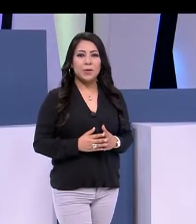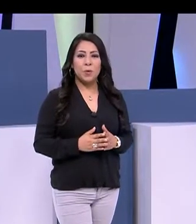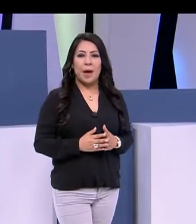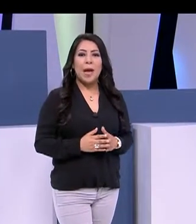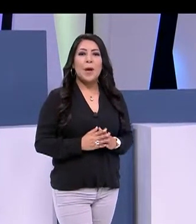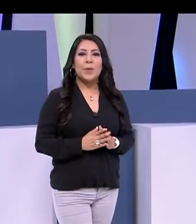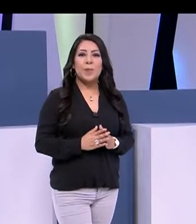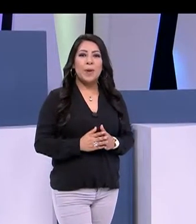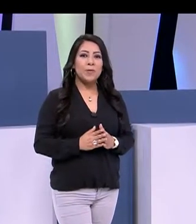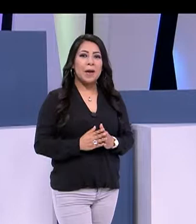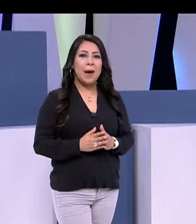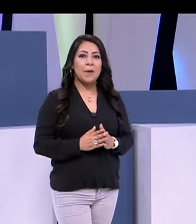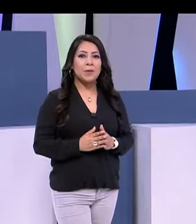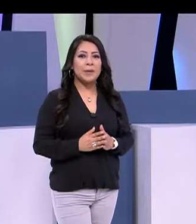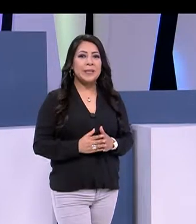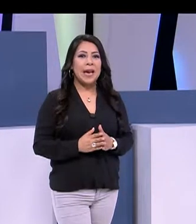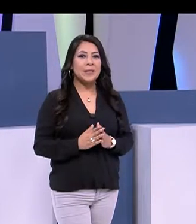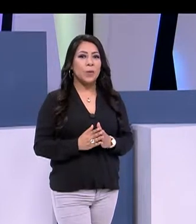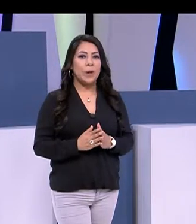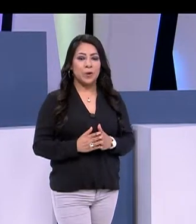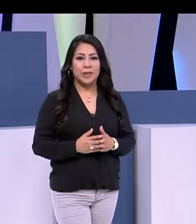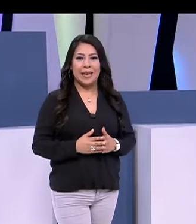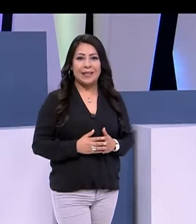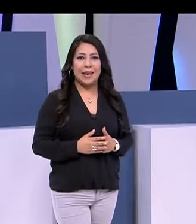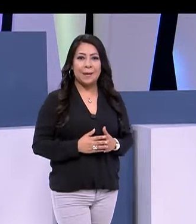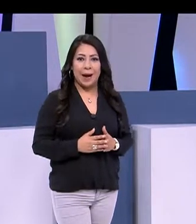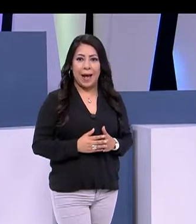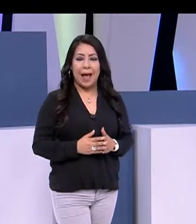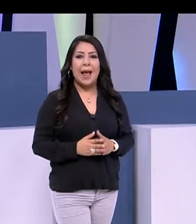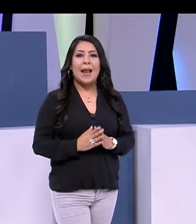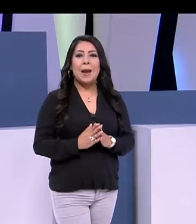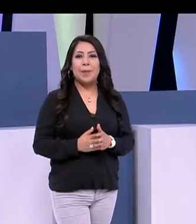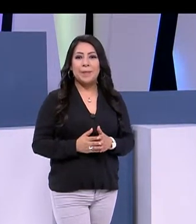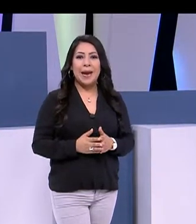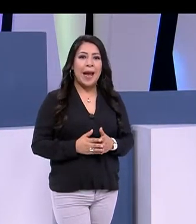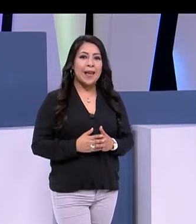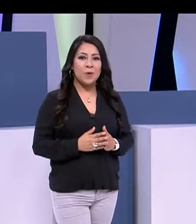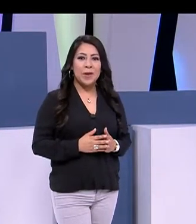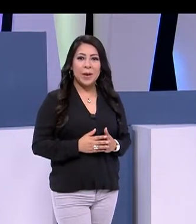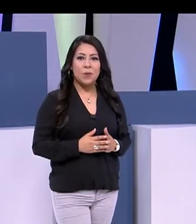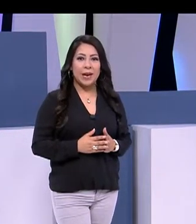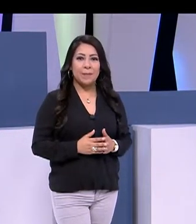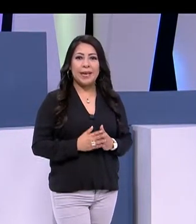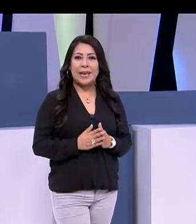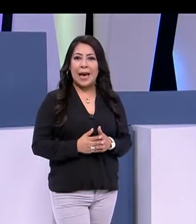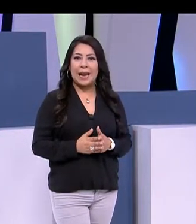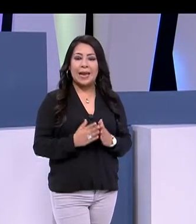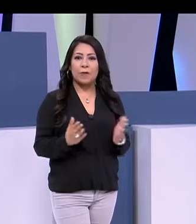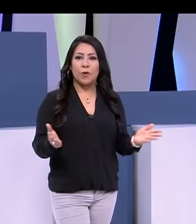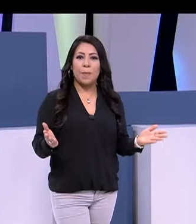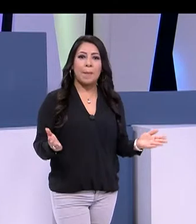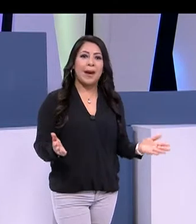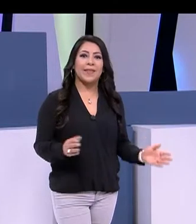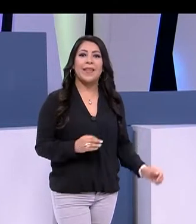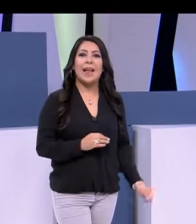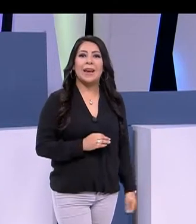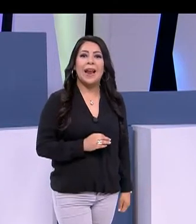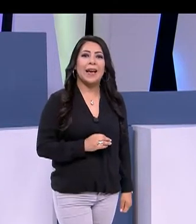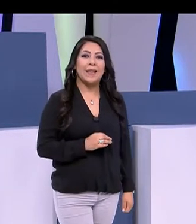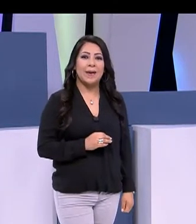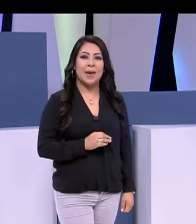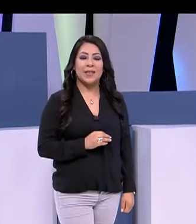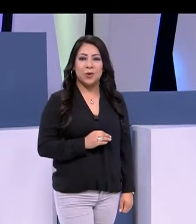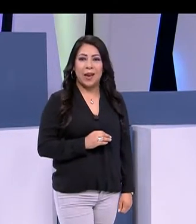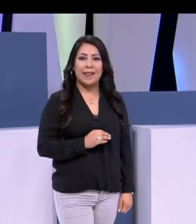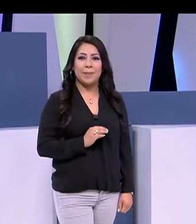Bonnie Moctezuma, preparó un trabajo especial sobre Rosalinda Guevara, la primera y única mujer mexicana que forma parte de la